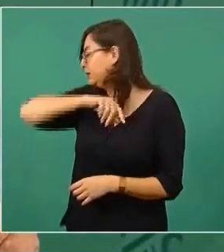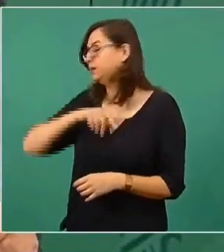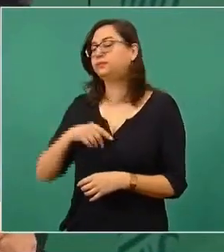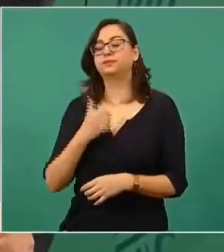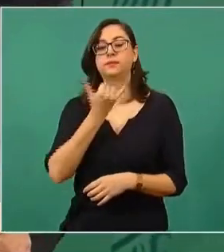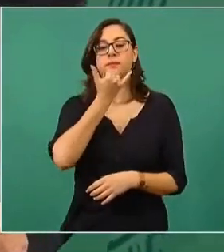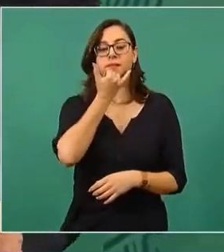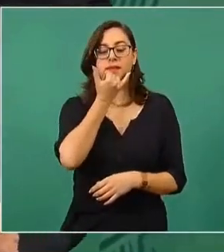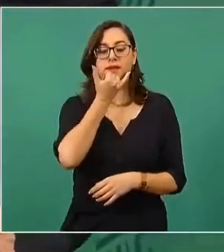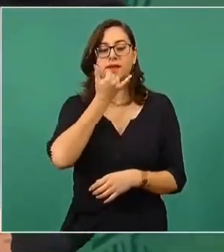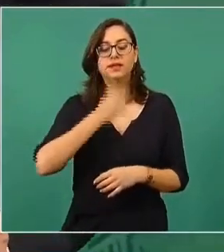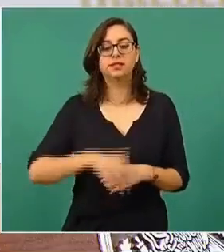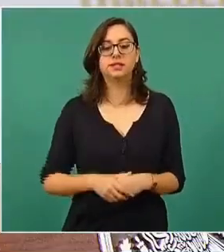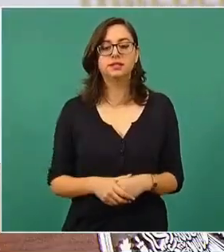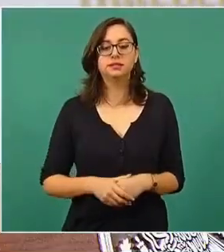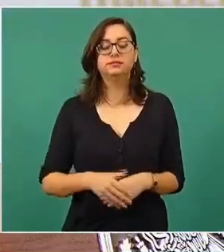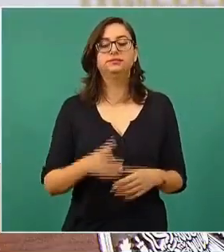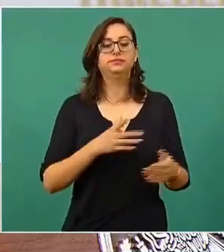diversidad,